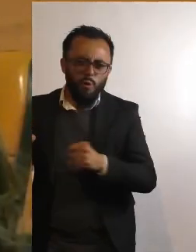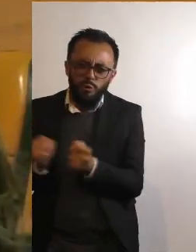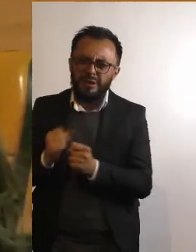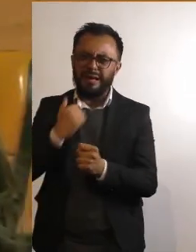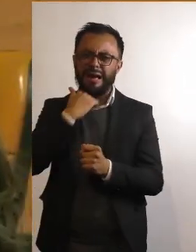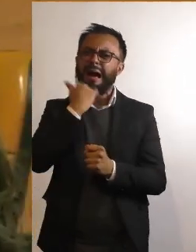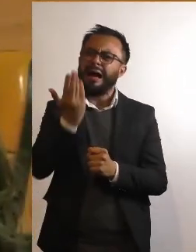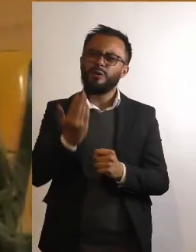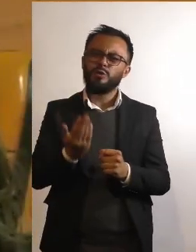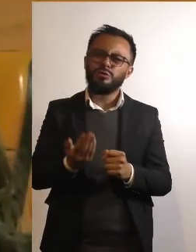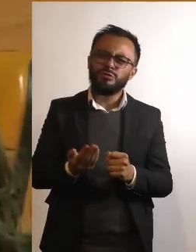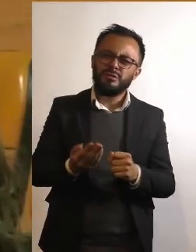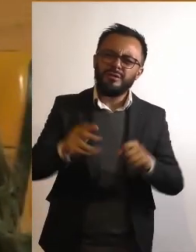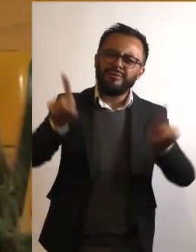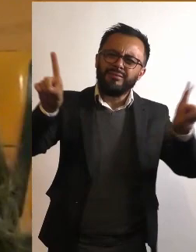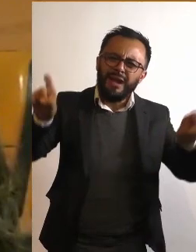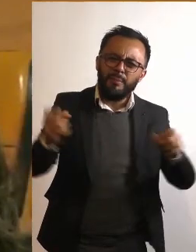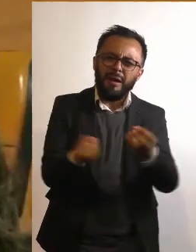ha iniciado,